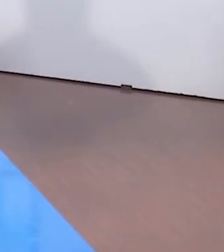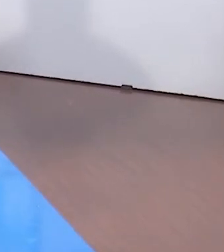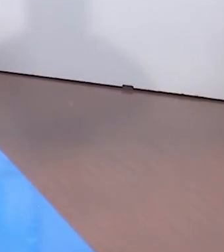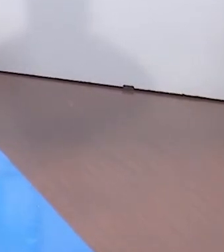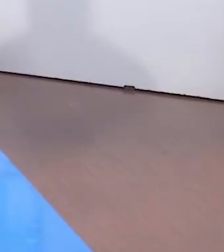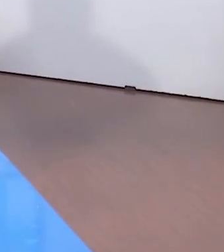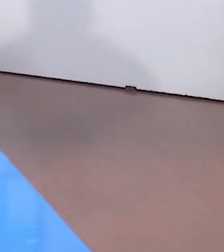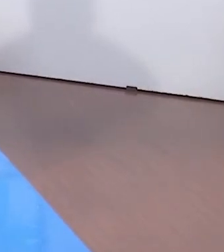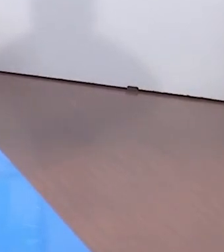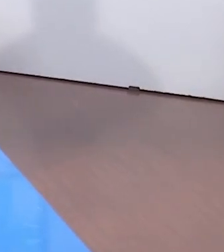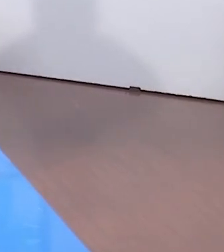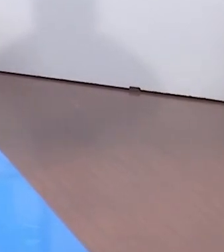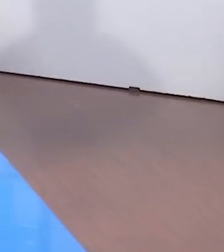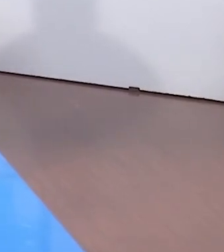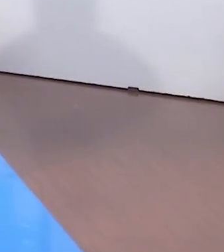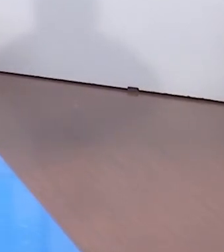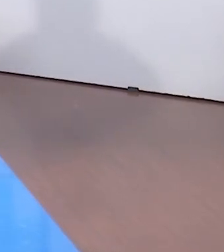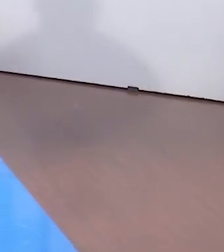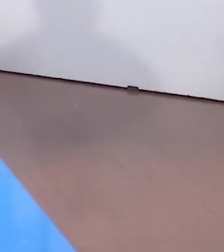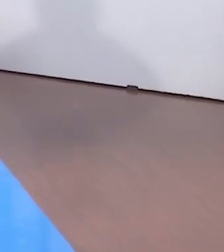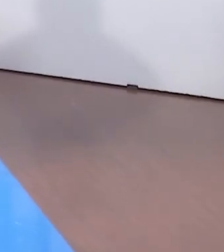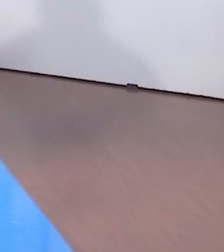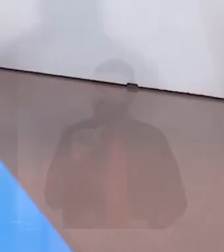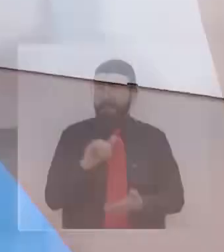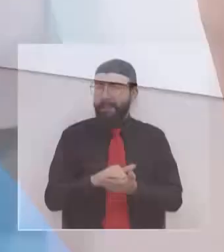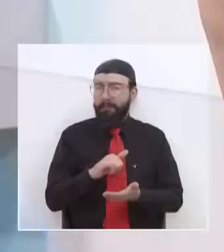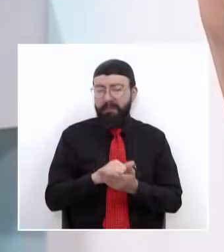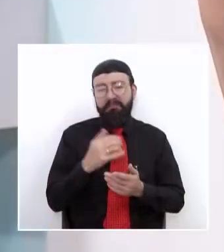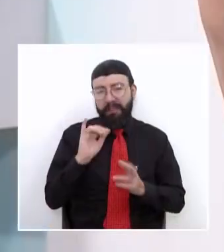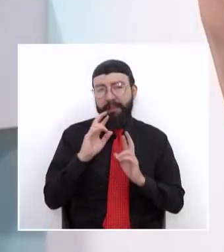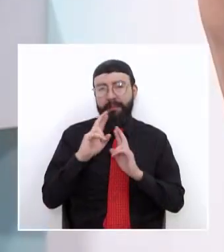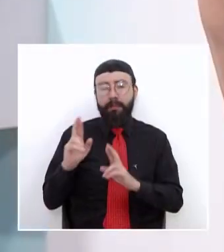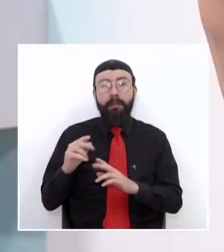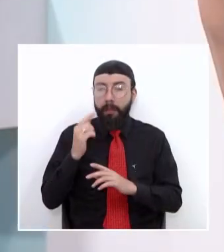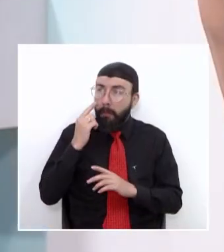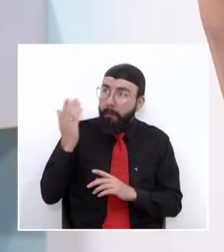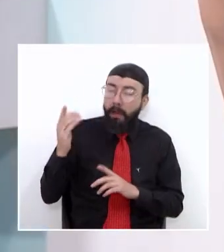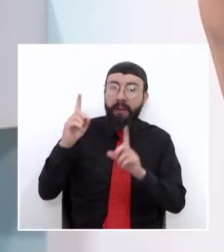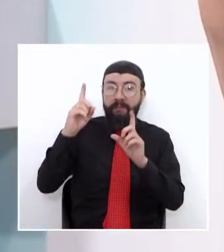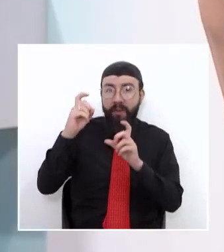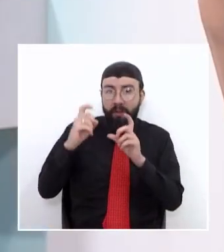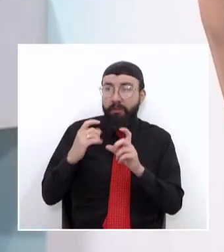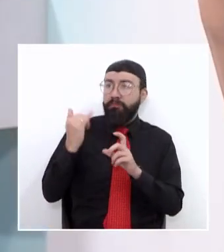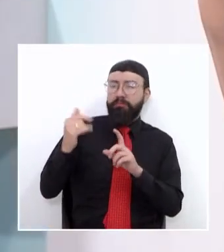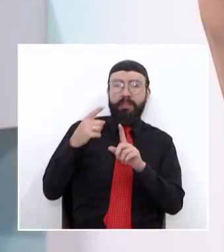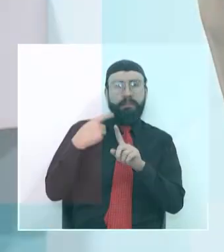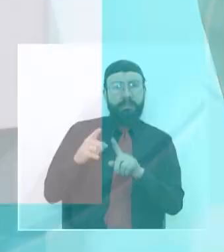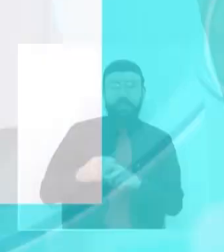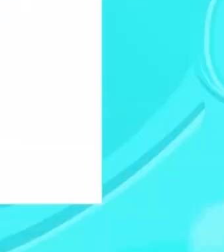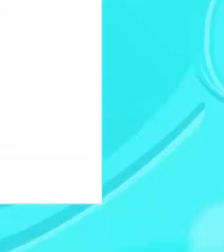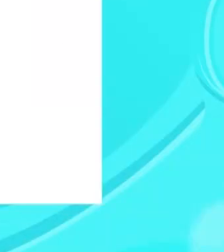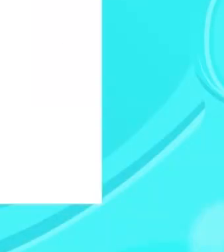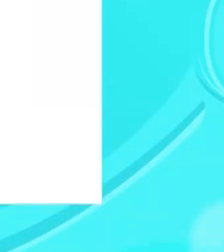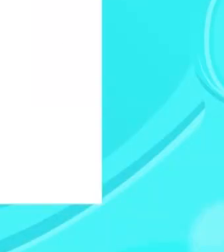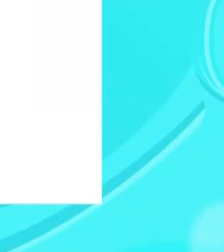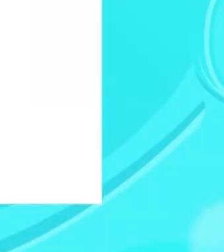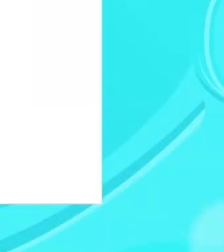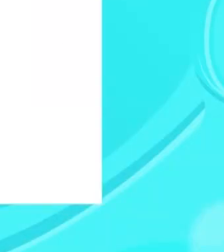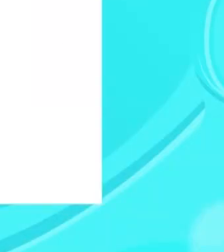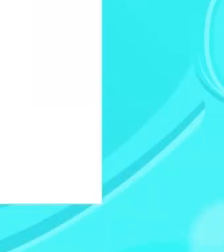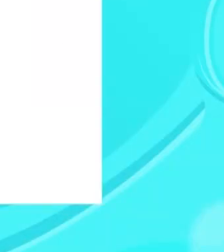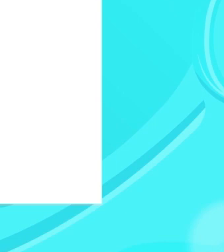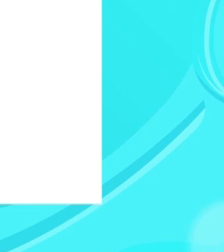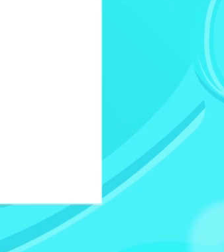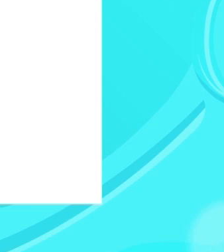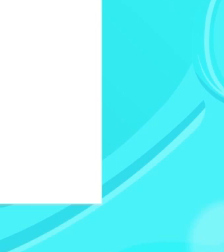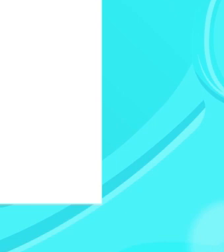que era referente a lo mismo. Veamos estas imágenes para que ustedes sigan todo ese proceso de la auriculoterapia y